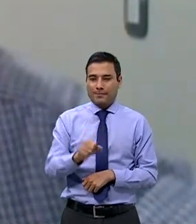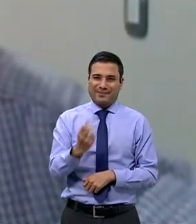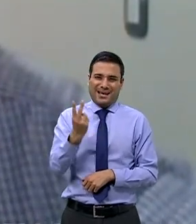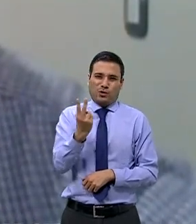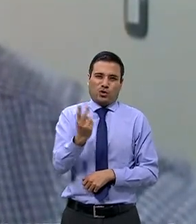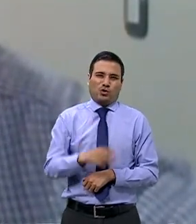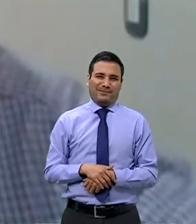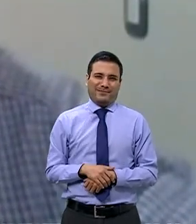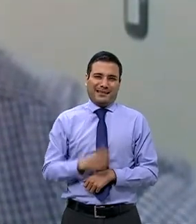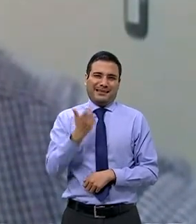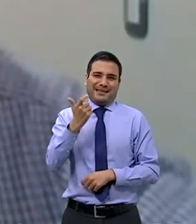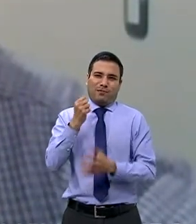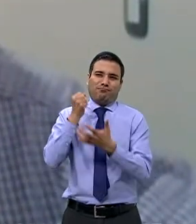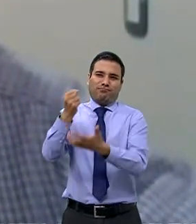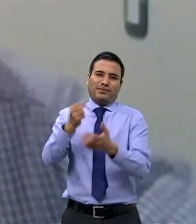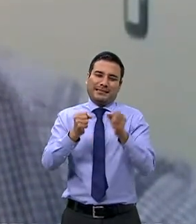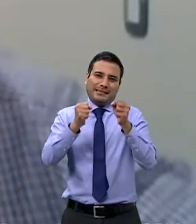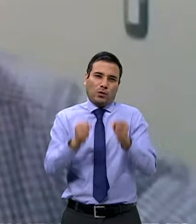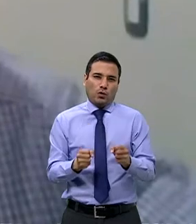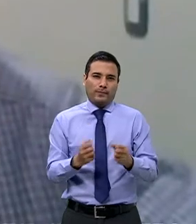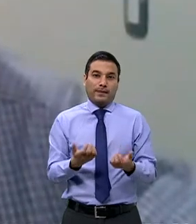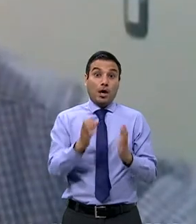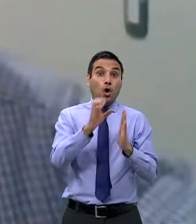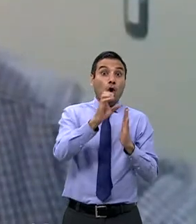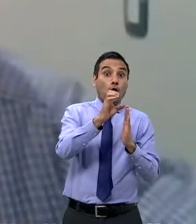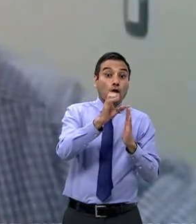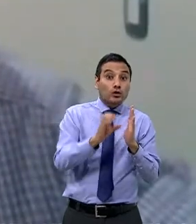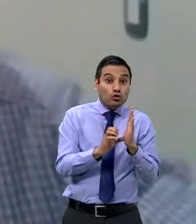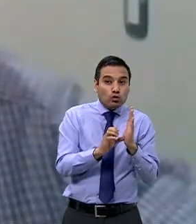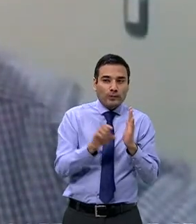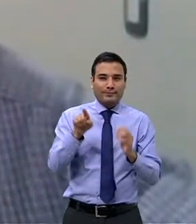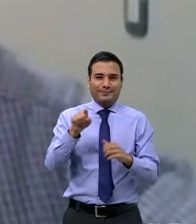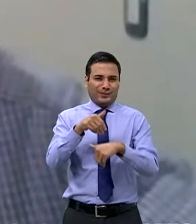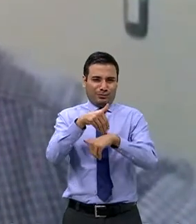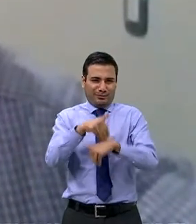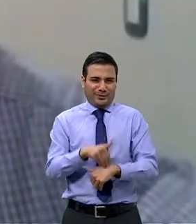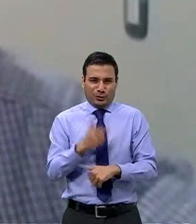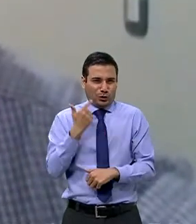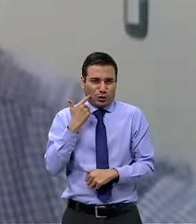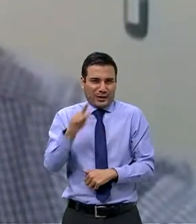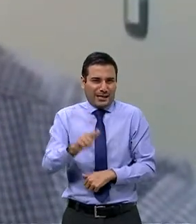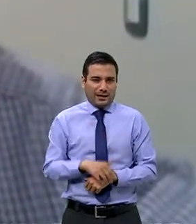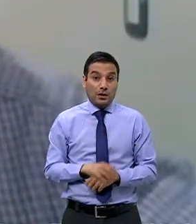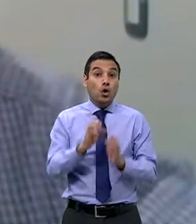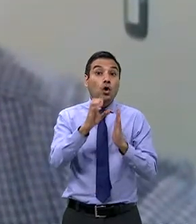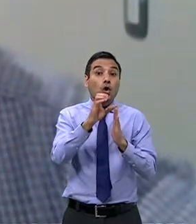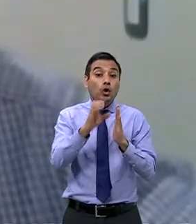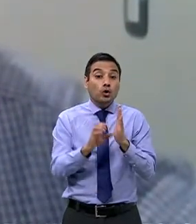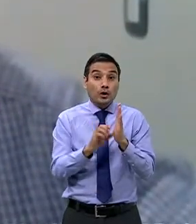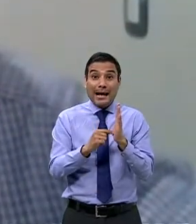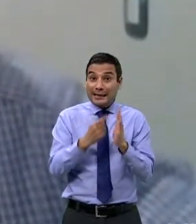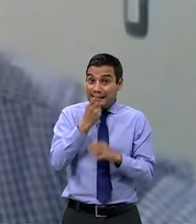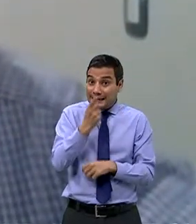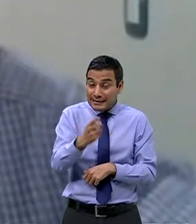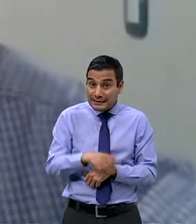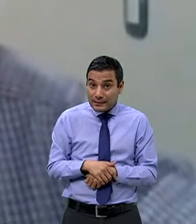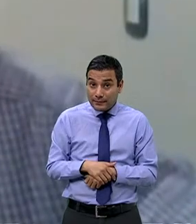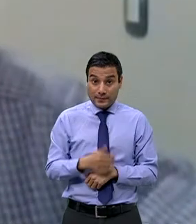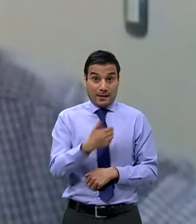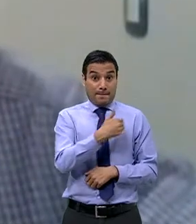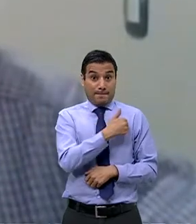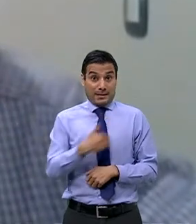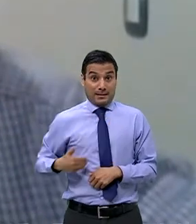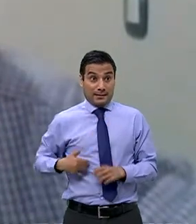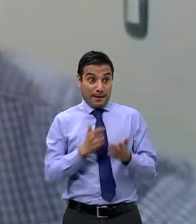porque no quieren respetar la constitución sólo tienen algunas partes de la constitución la constitución establece que no se puede ganar más que el presidente